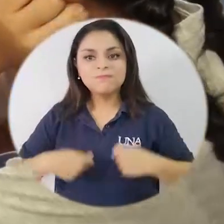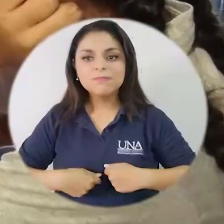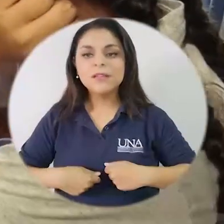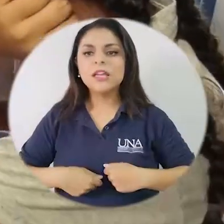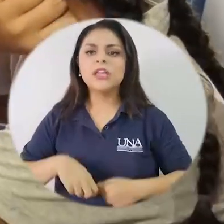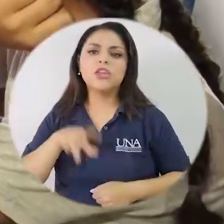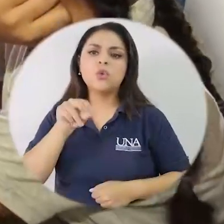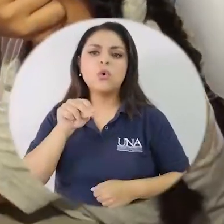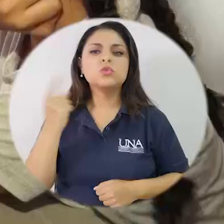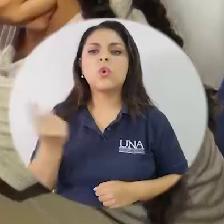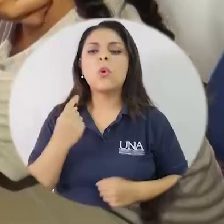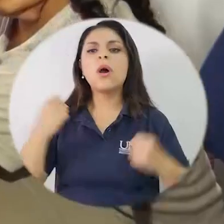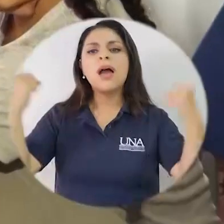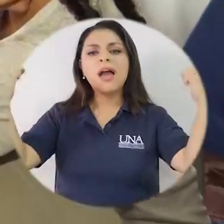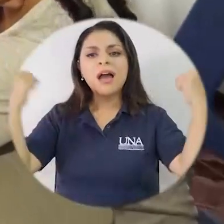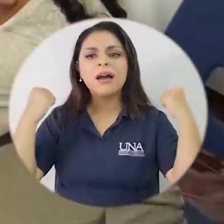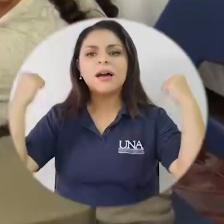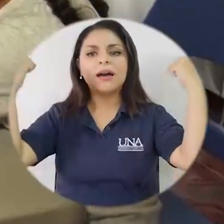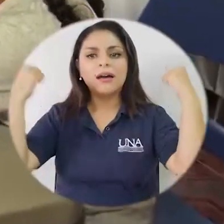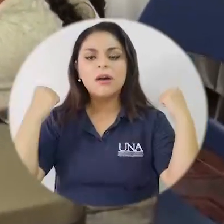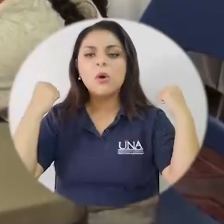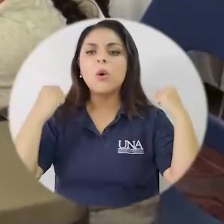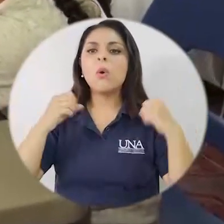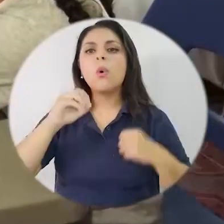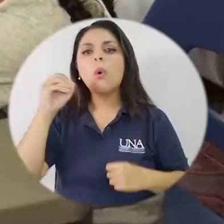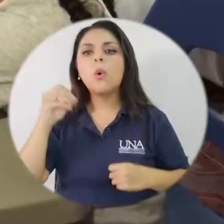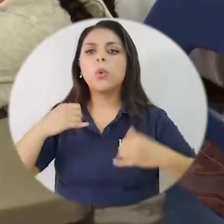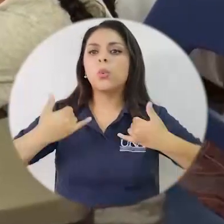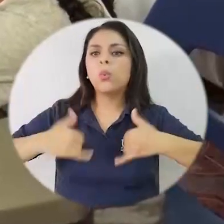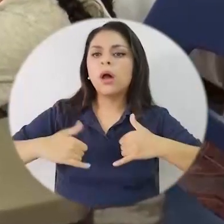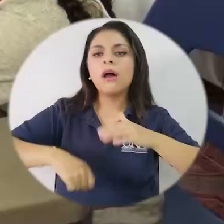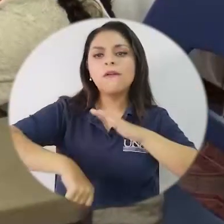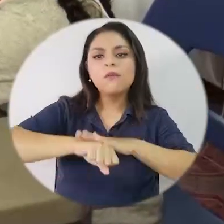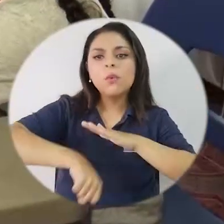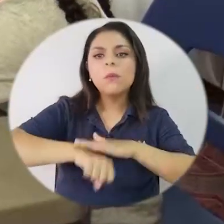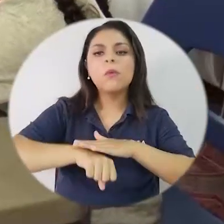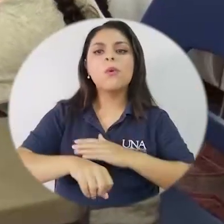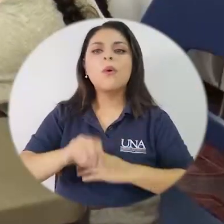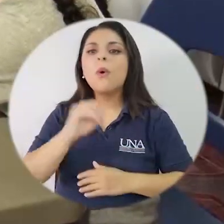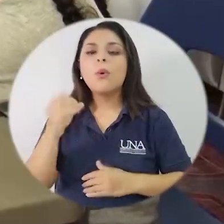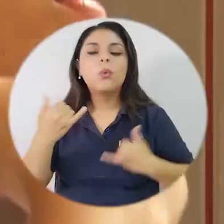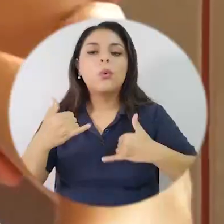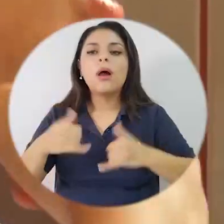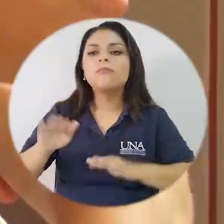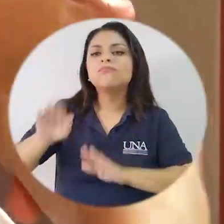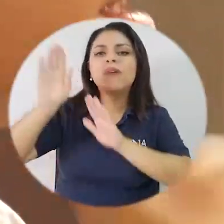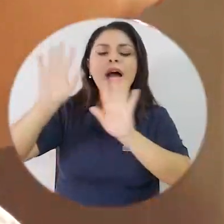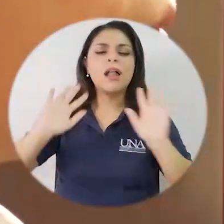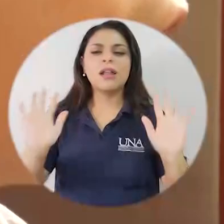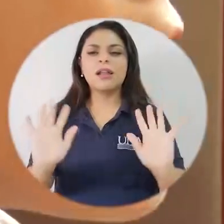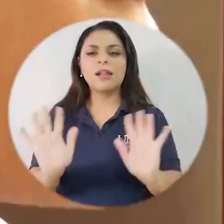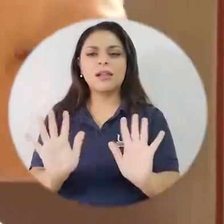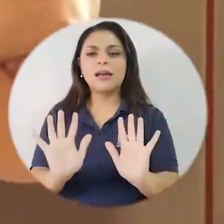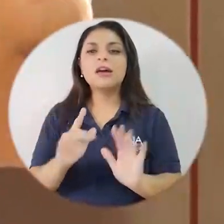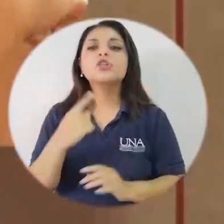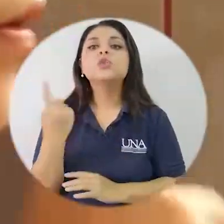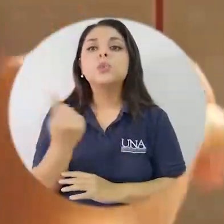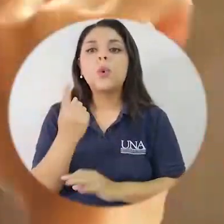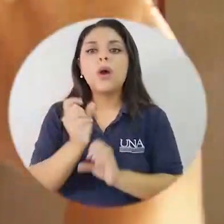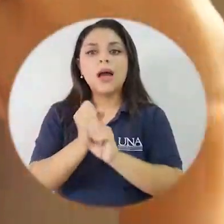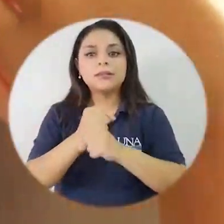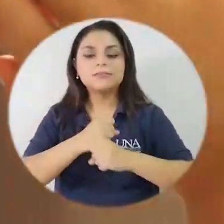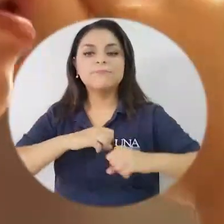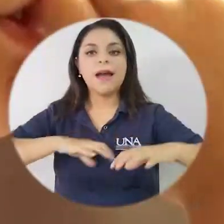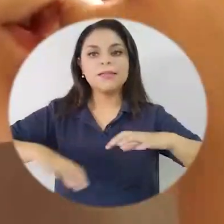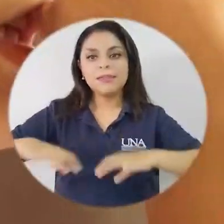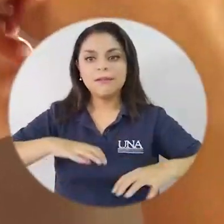no significa ir a un gimnasio, ni significa ir a jugar fútbol o a jugar baloncesto, es hacer actividad física.